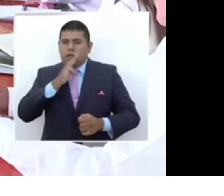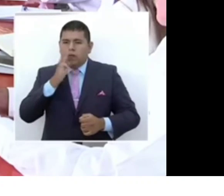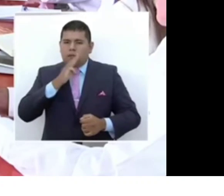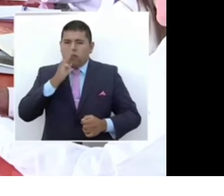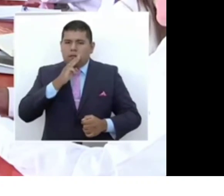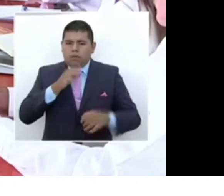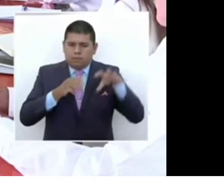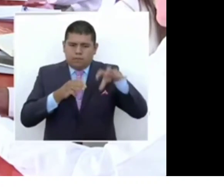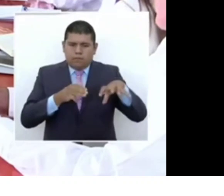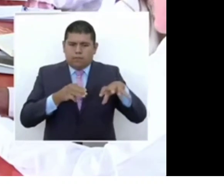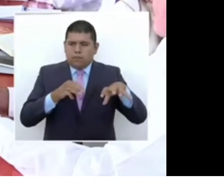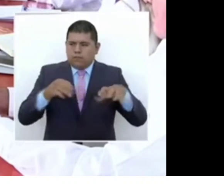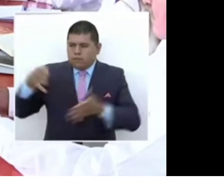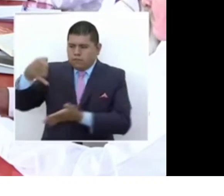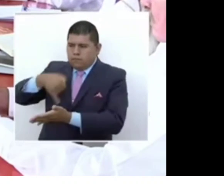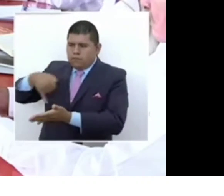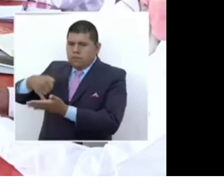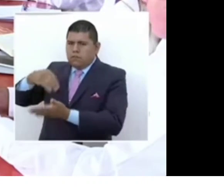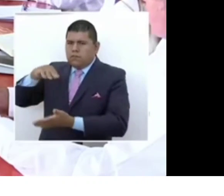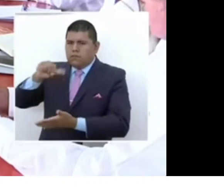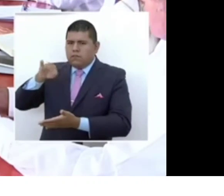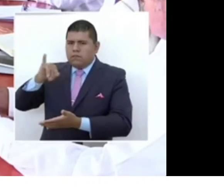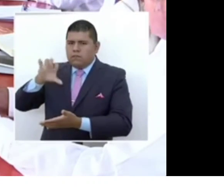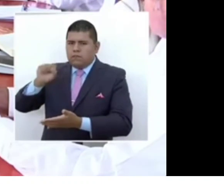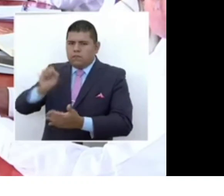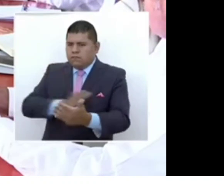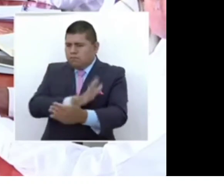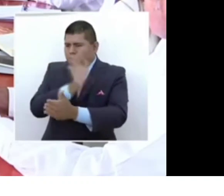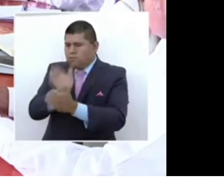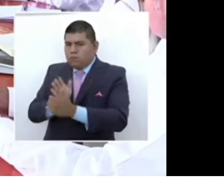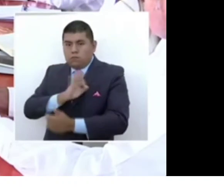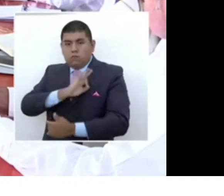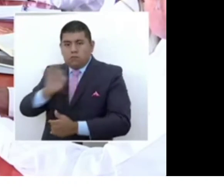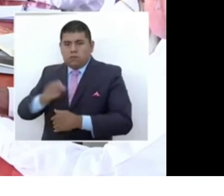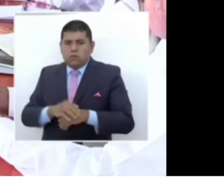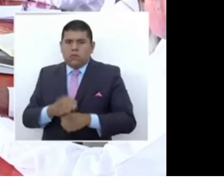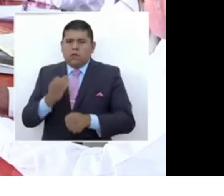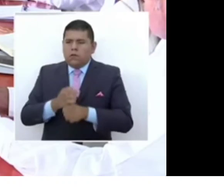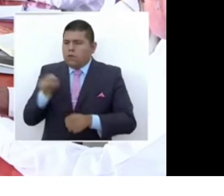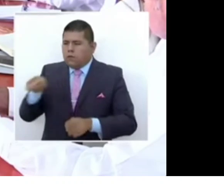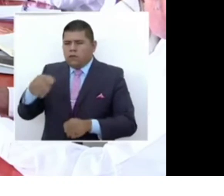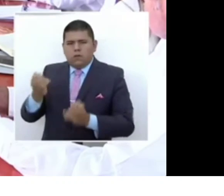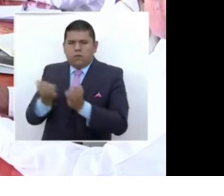Islas Marías. Ya se está trabajando en el Museo